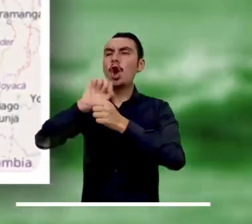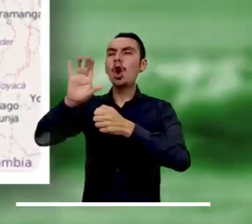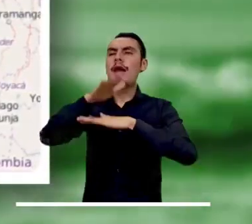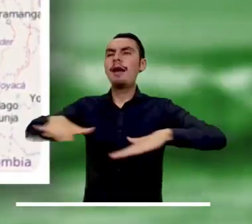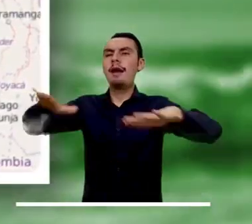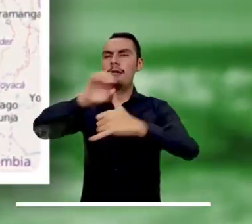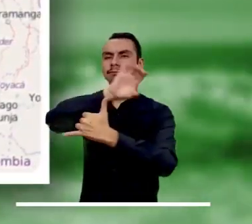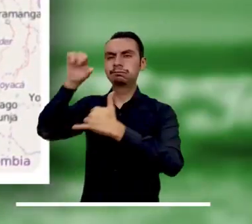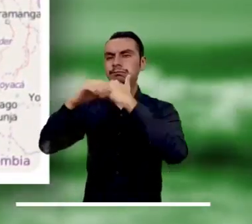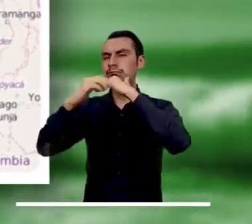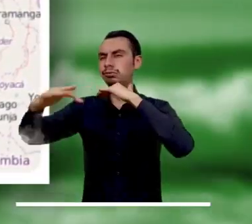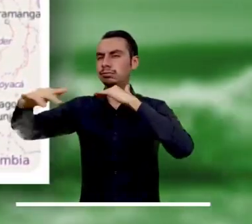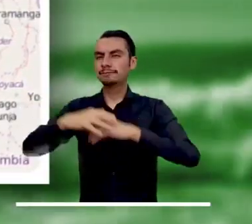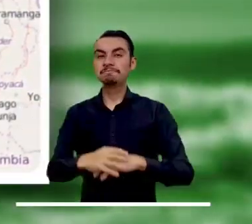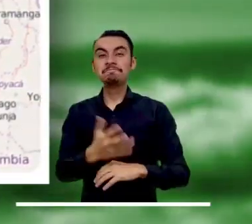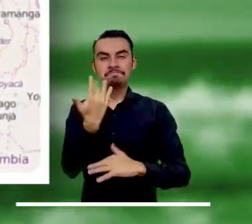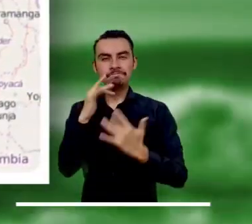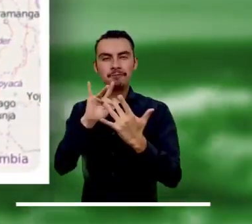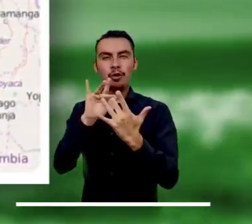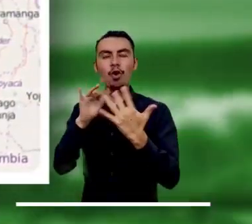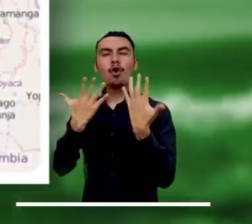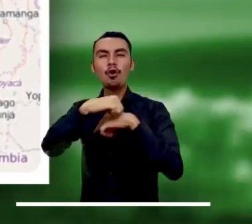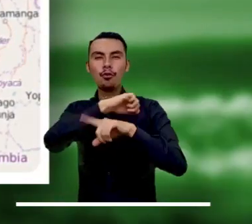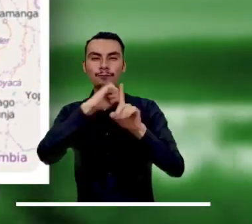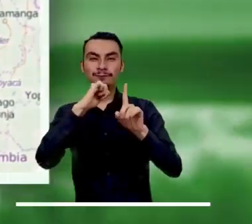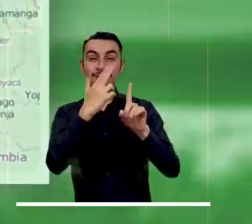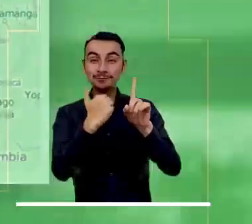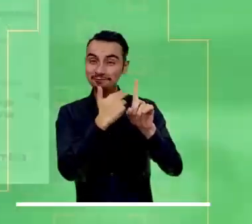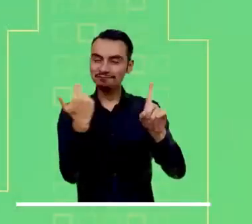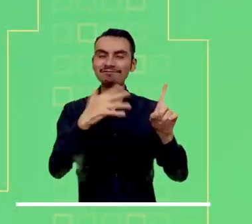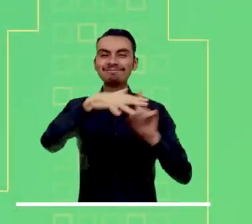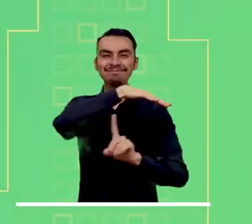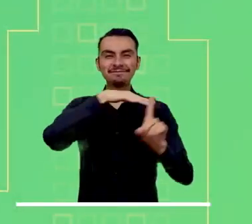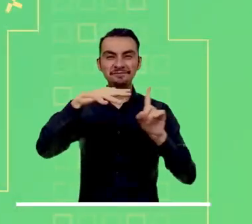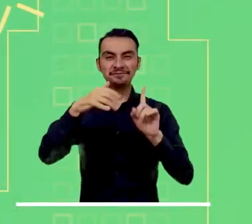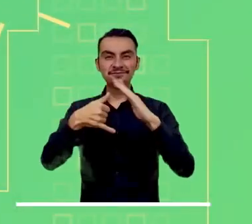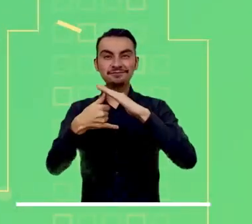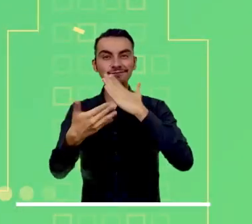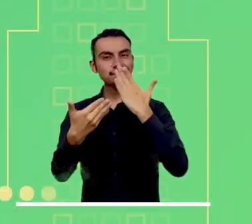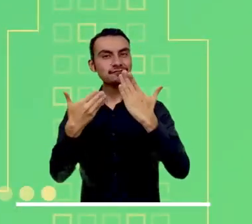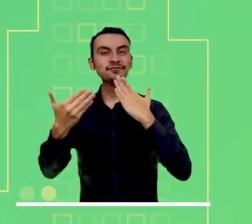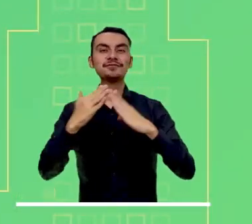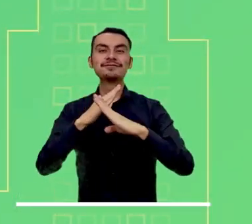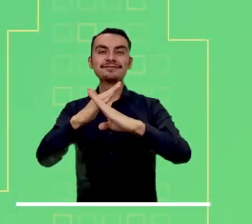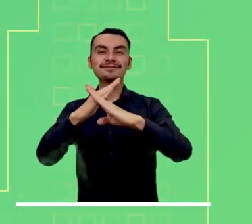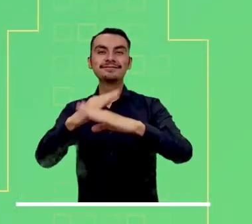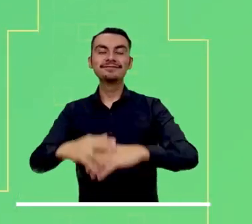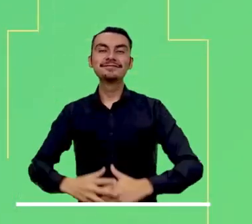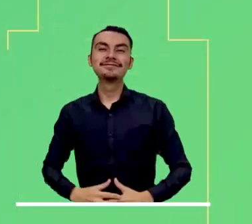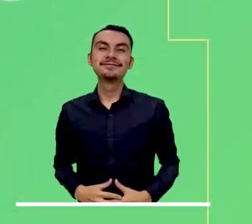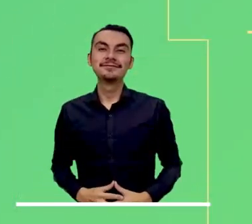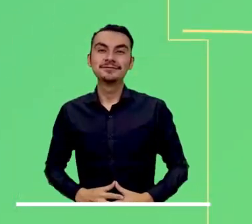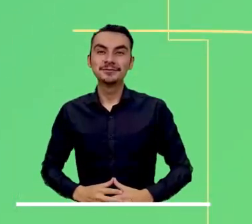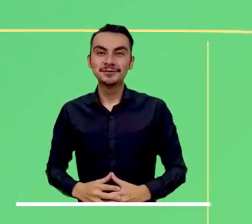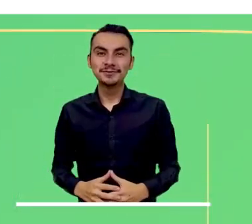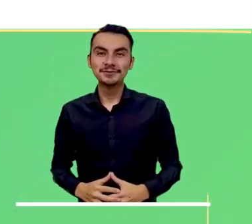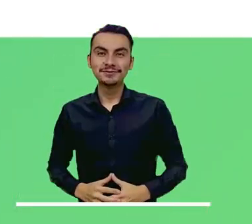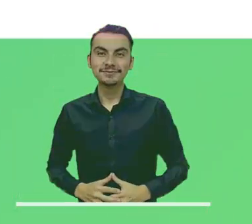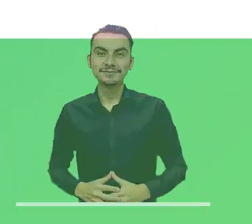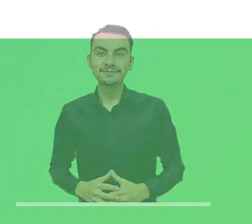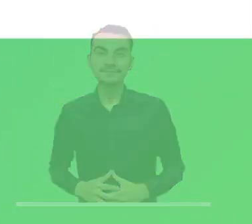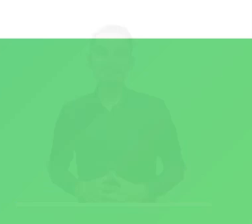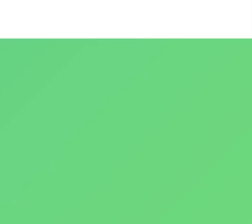por oleaje y viento en el centro y oriente del Mar Caribe. Síguenos en nuestras redes sociales. Nuestro compromiso